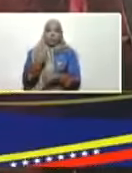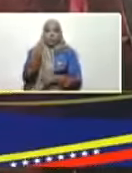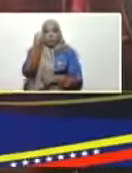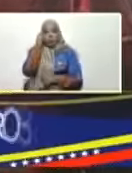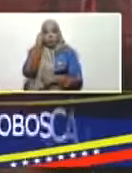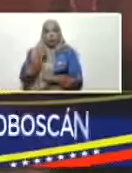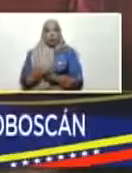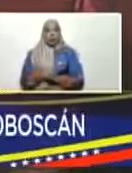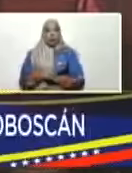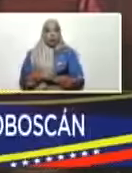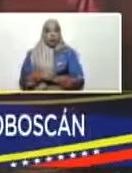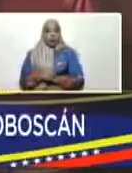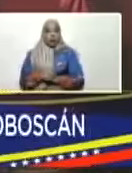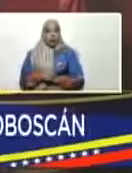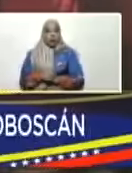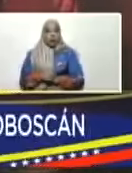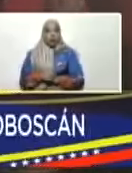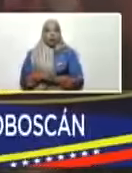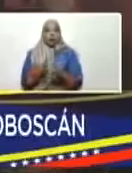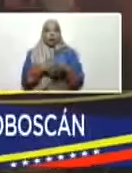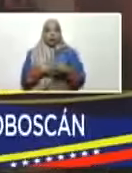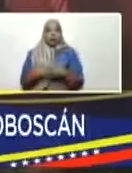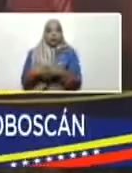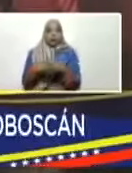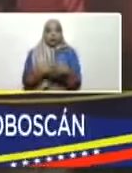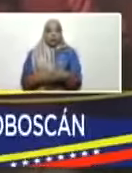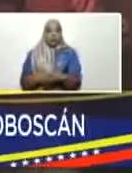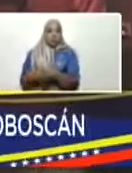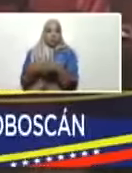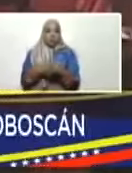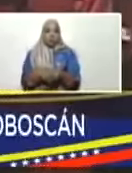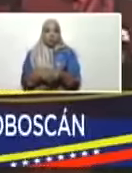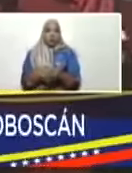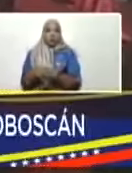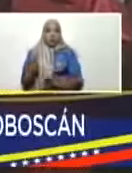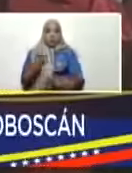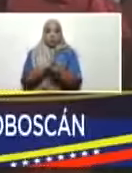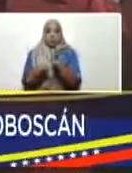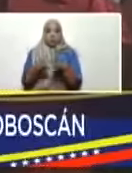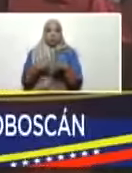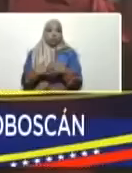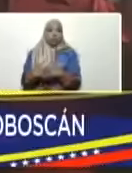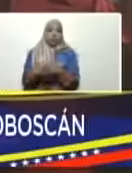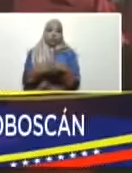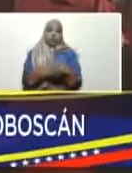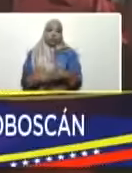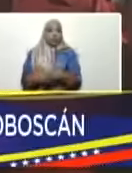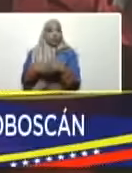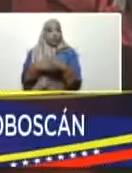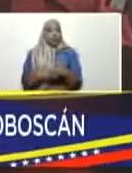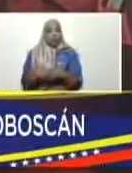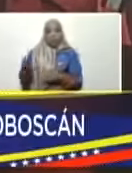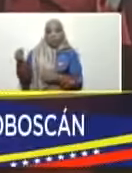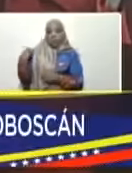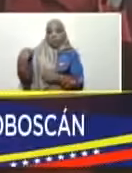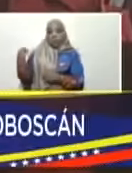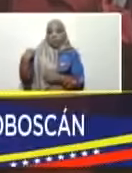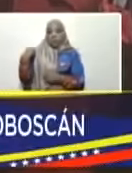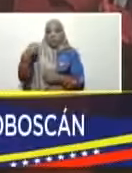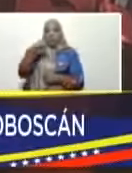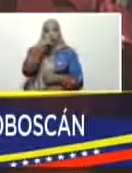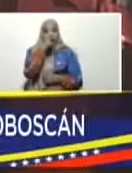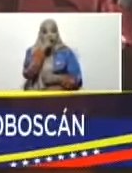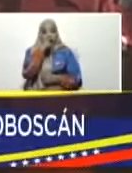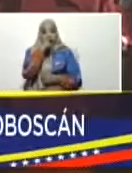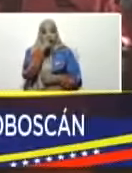3 días, 4 días llega. Estados Unidos y Norteamérica. Inversionista de los Estados Unidos. Me llamo Nicolás Maduro